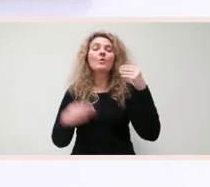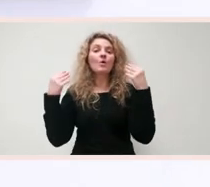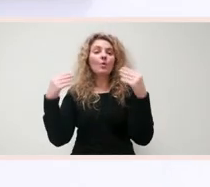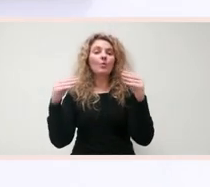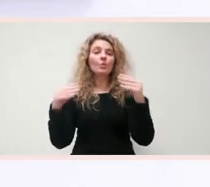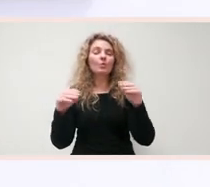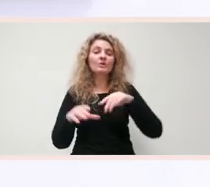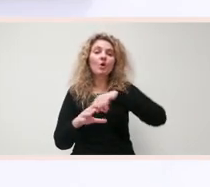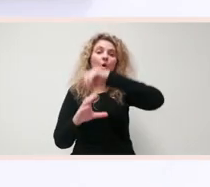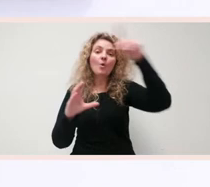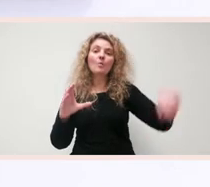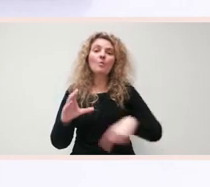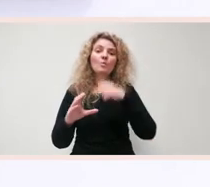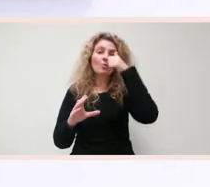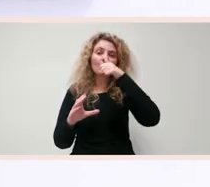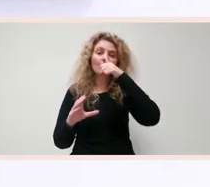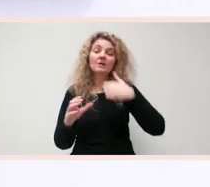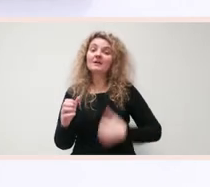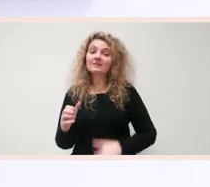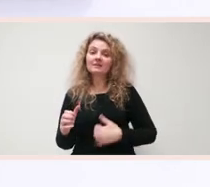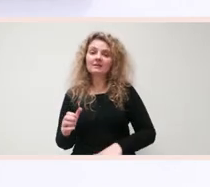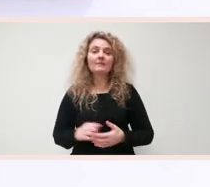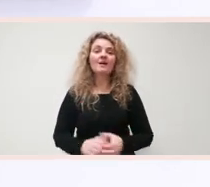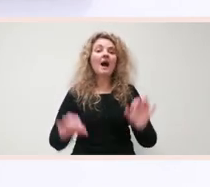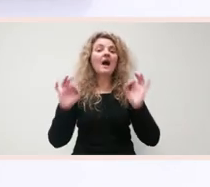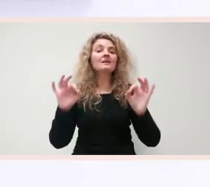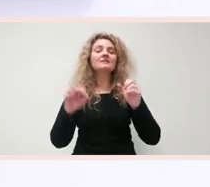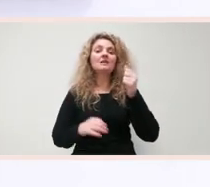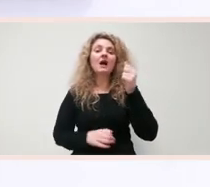sevillanos. Así foi Arturo Souto, un grande artista